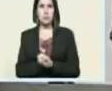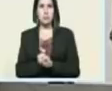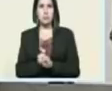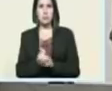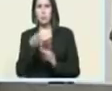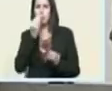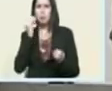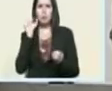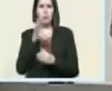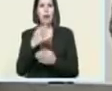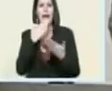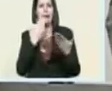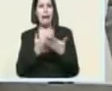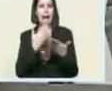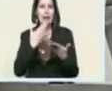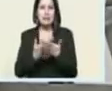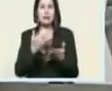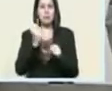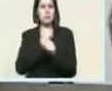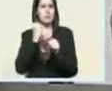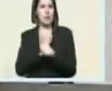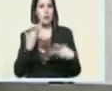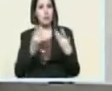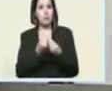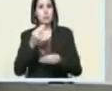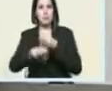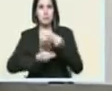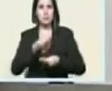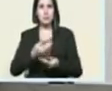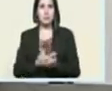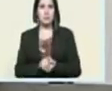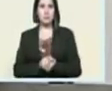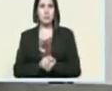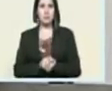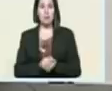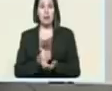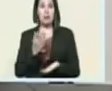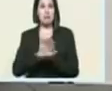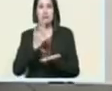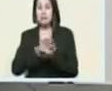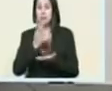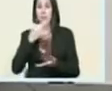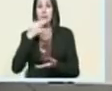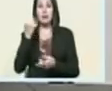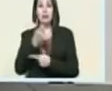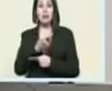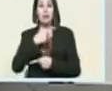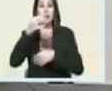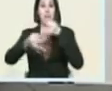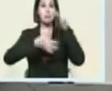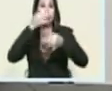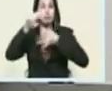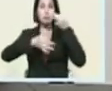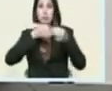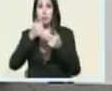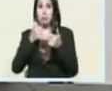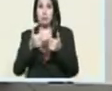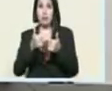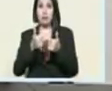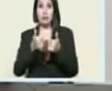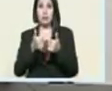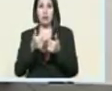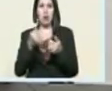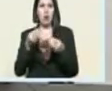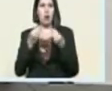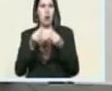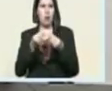Nuestro beso, nuestro agradecimiento por la labor que ustedes cumplen. Todo esto hay que explicarlo bien, ministro del Trabajo, camarada. Compañero Elías